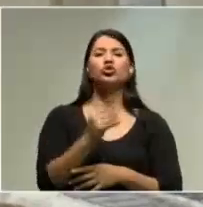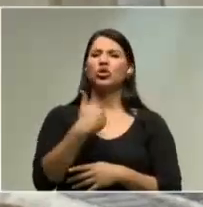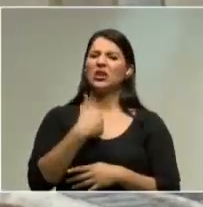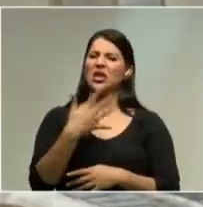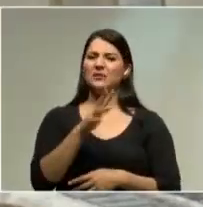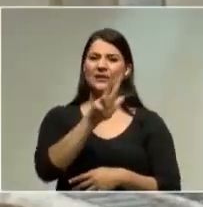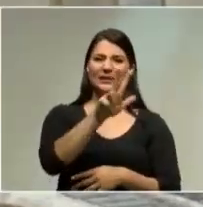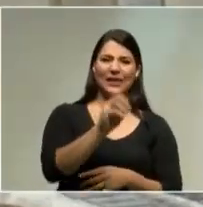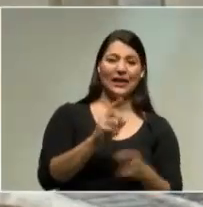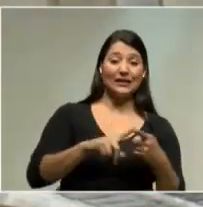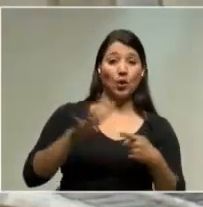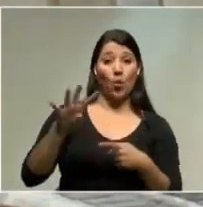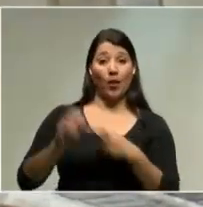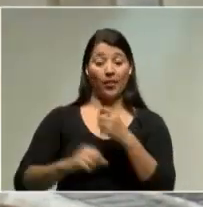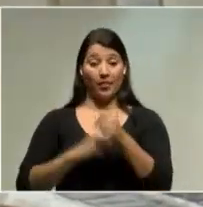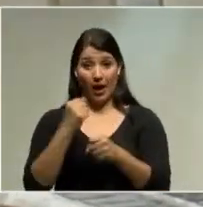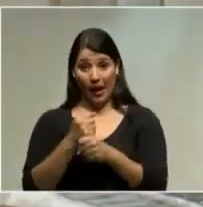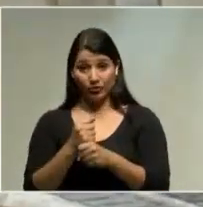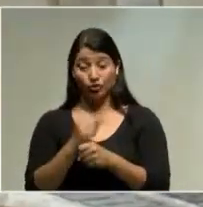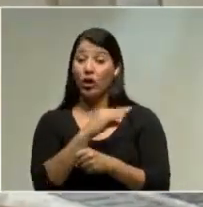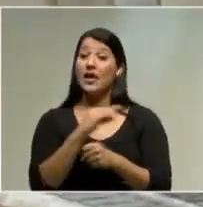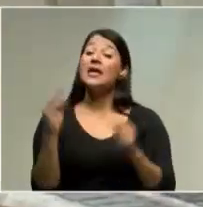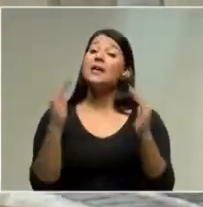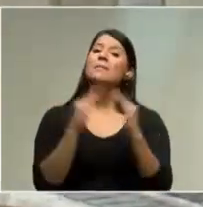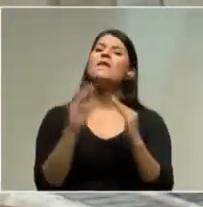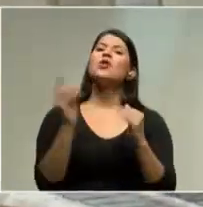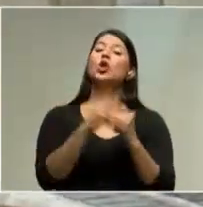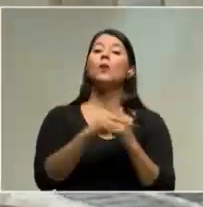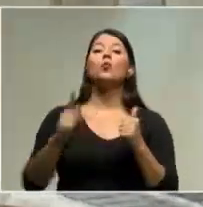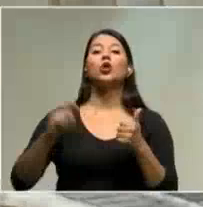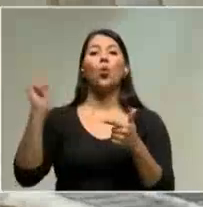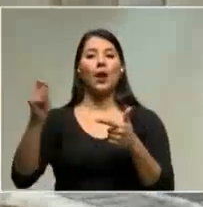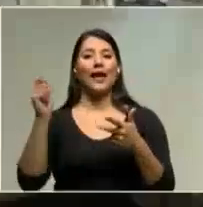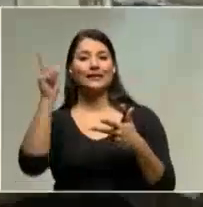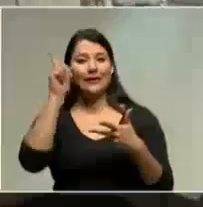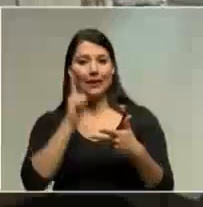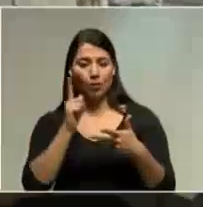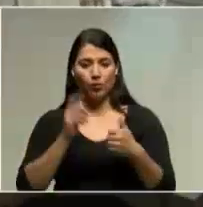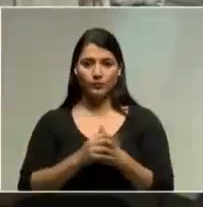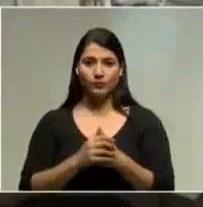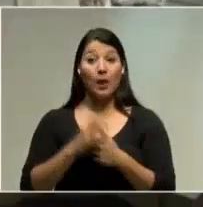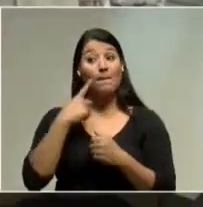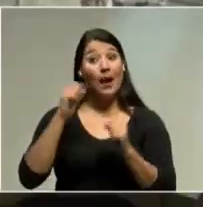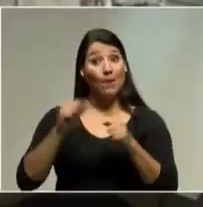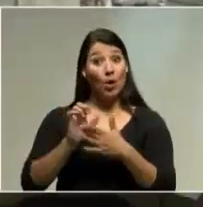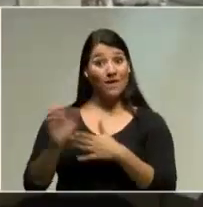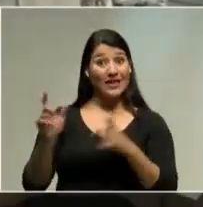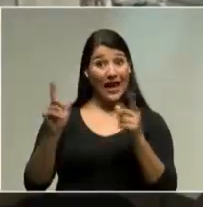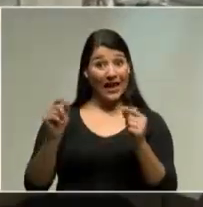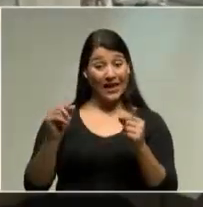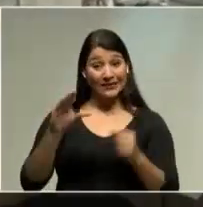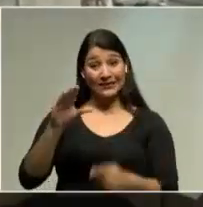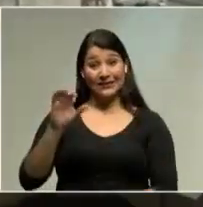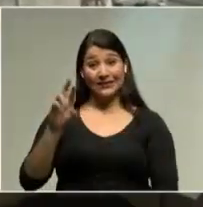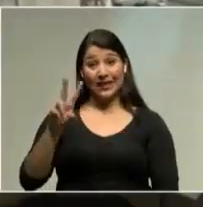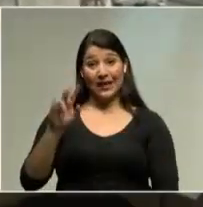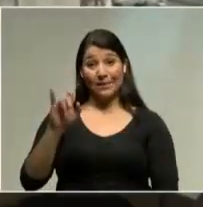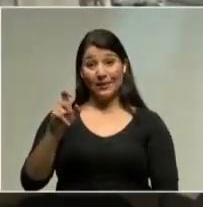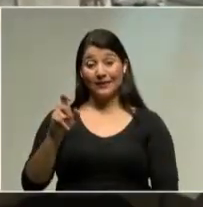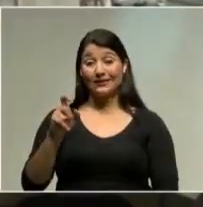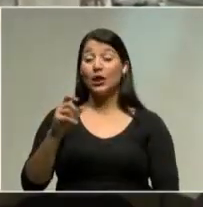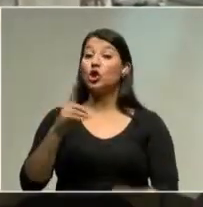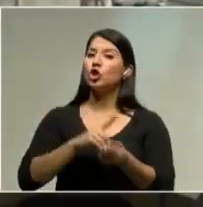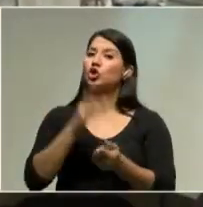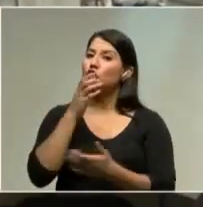entre 30 y 40 años de edad y viven en Punta Arenas, Guanacaste y Limón. Para prevenir el cáncer de cervix, los médicos